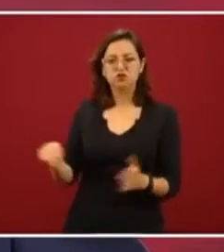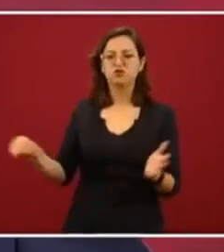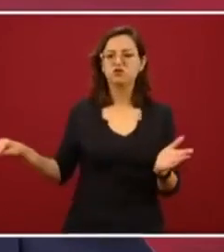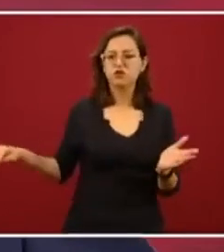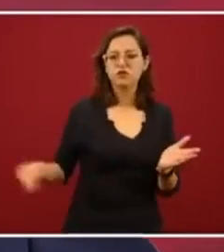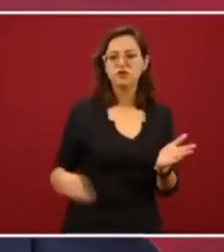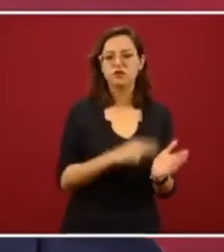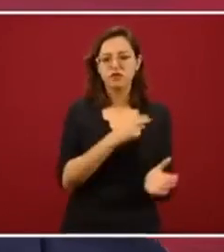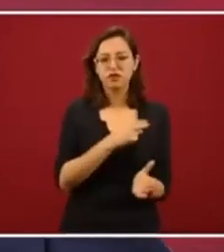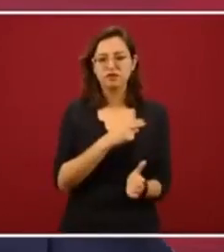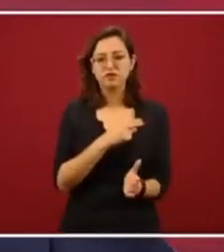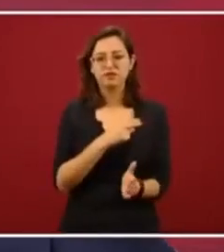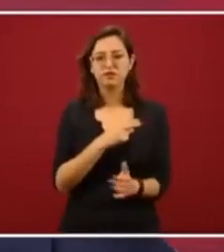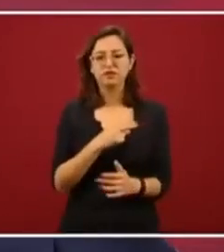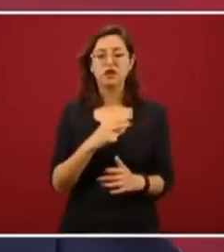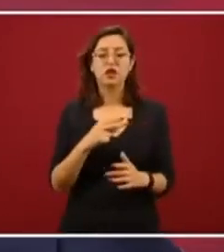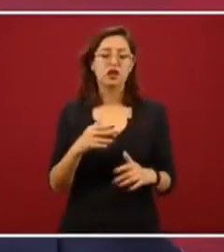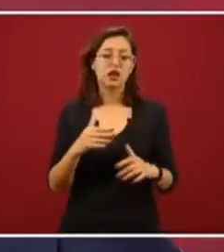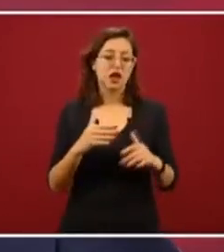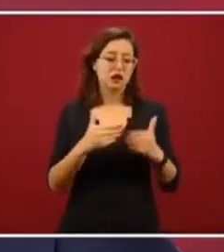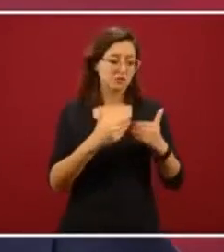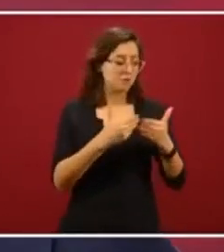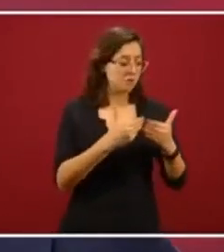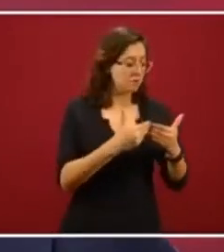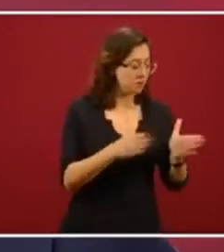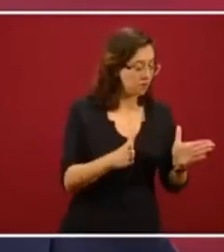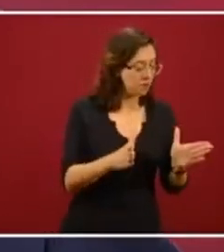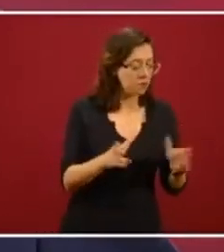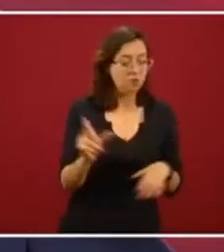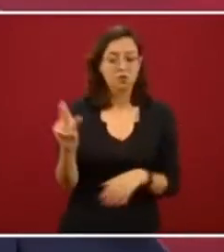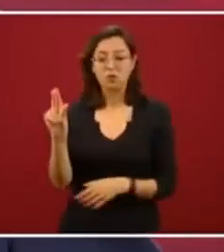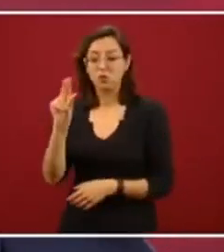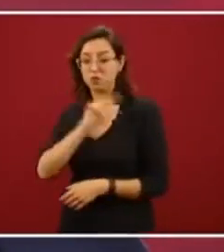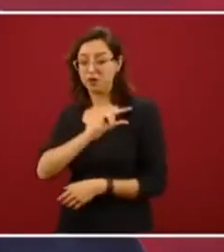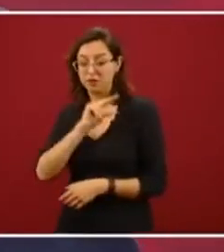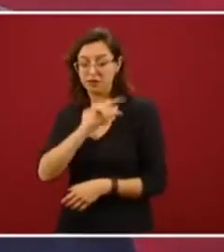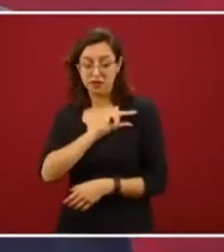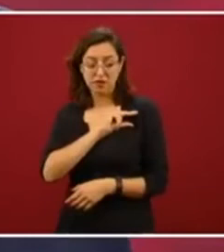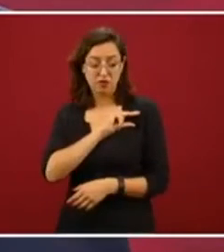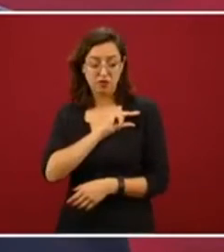para que tanto en el sector público como en el sector privado